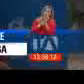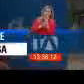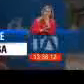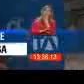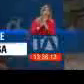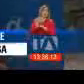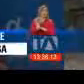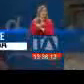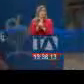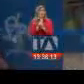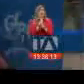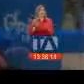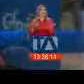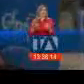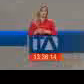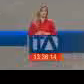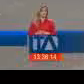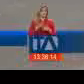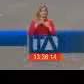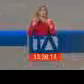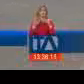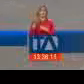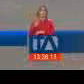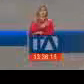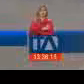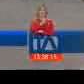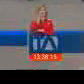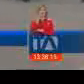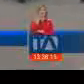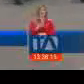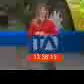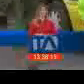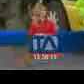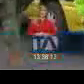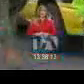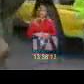constitucionalidad. Para esto tienen 15 días. En Quito, Andrea Samaniego, 24 horas.